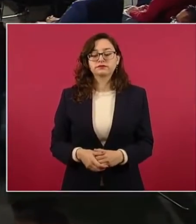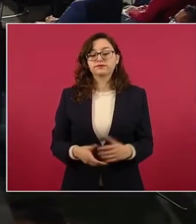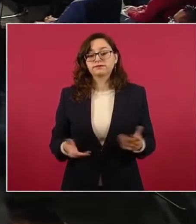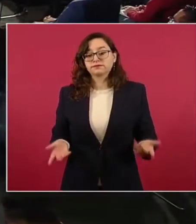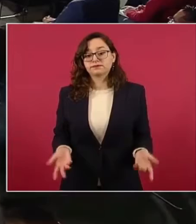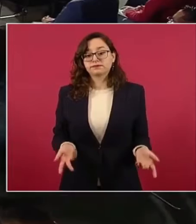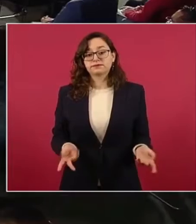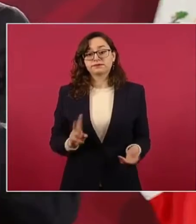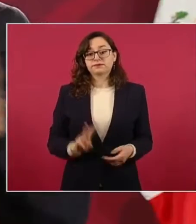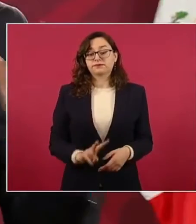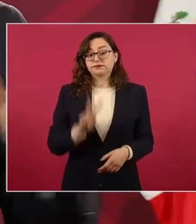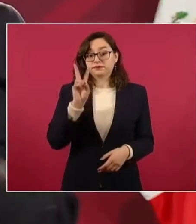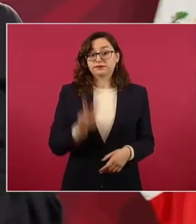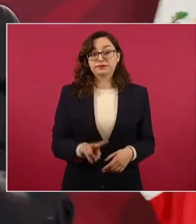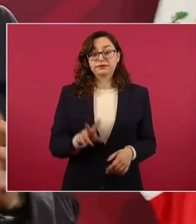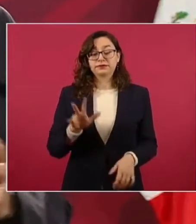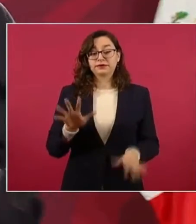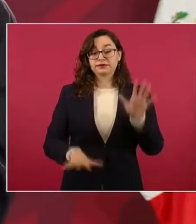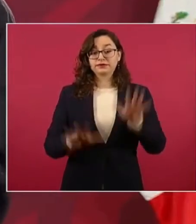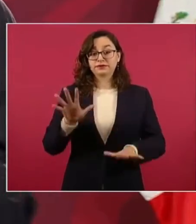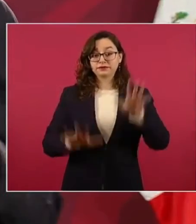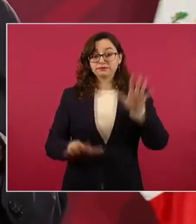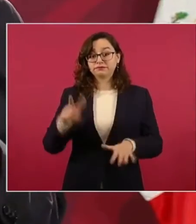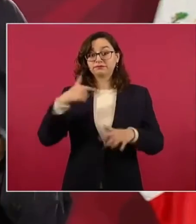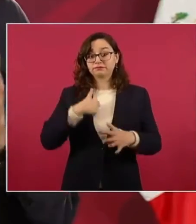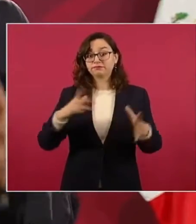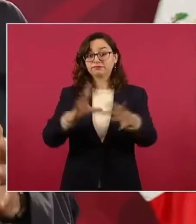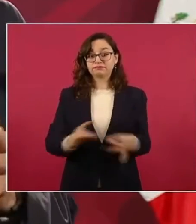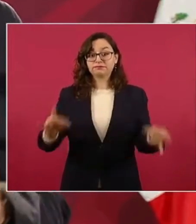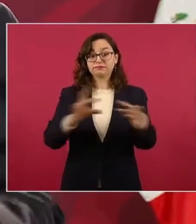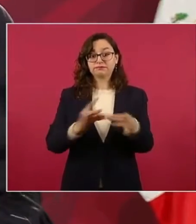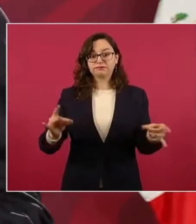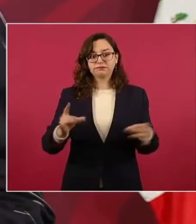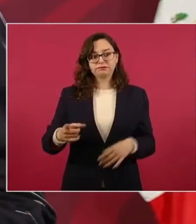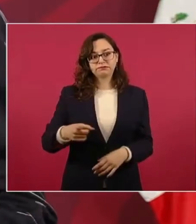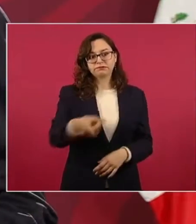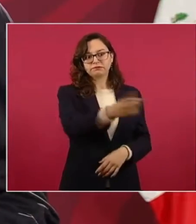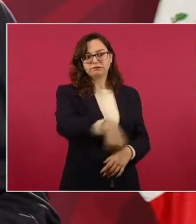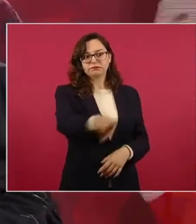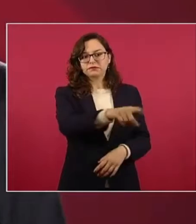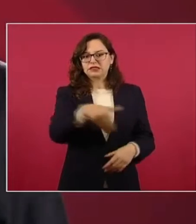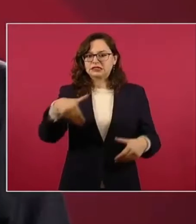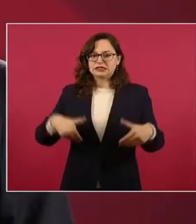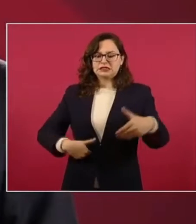aunque parezca increíble, les molesta mucho a los conservadores.